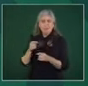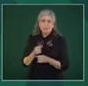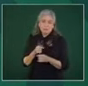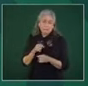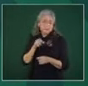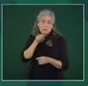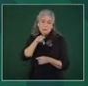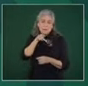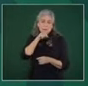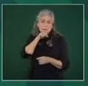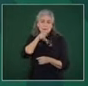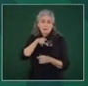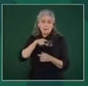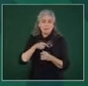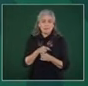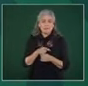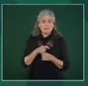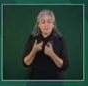eh